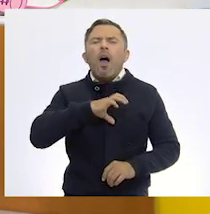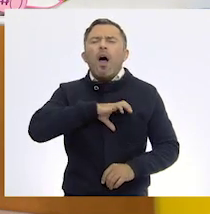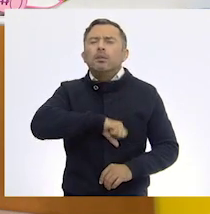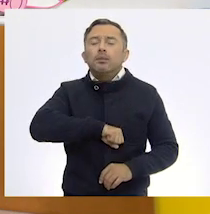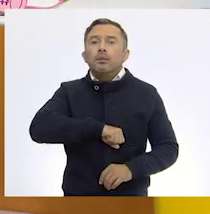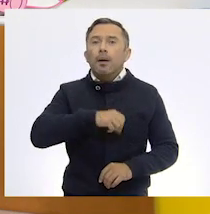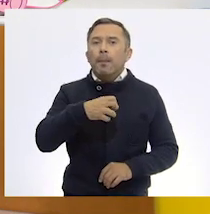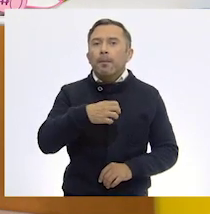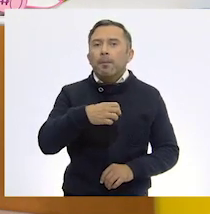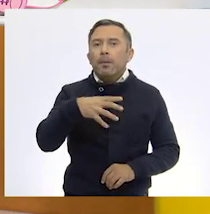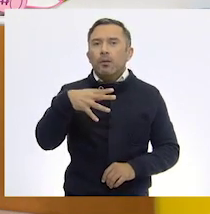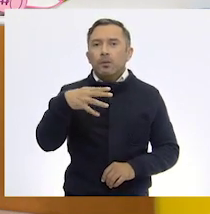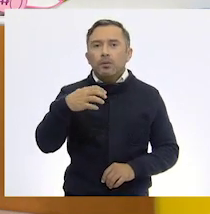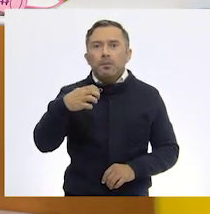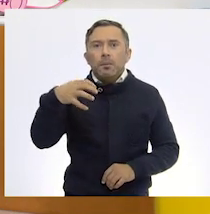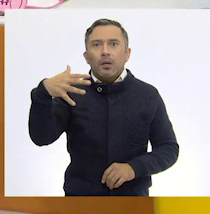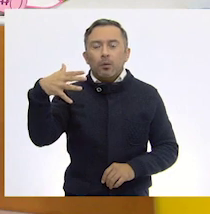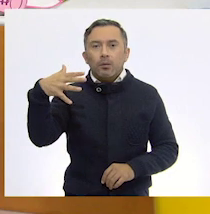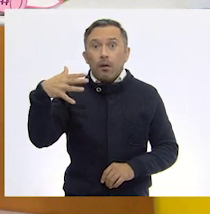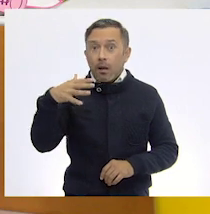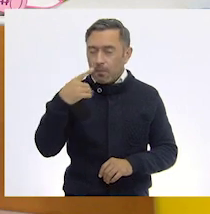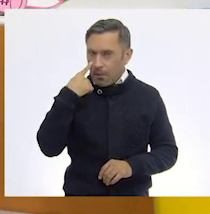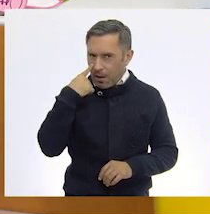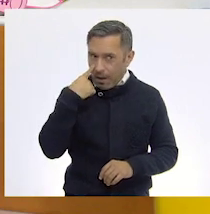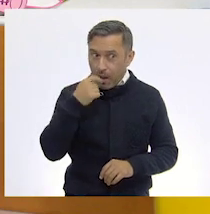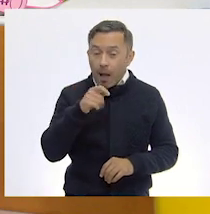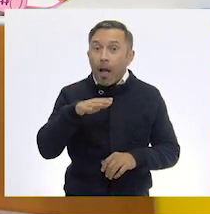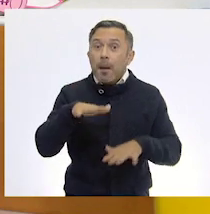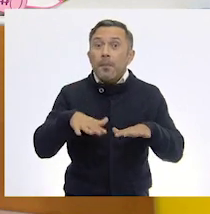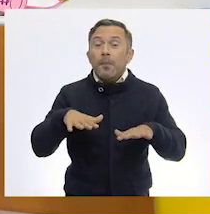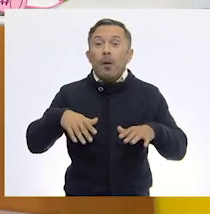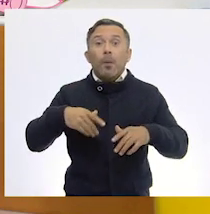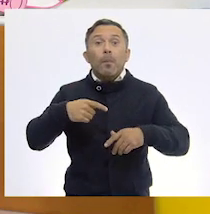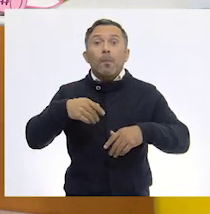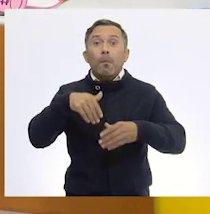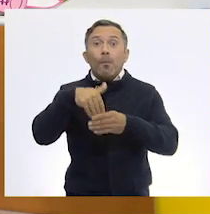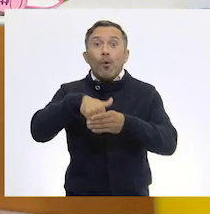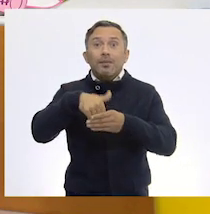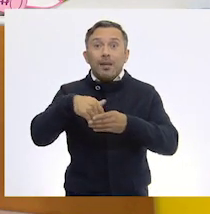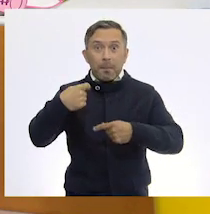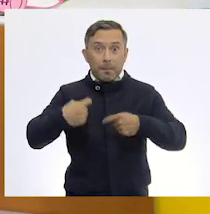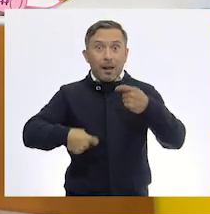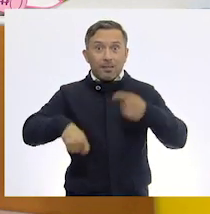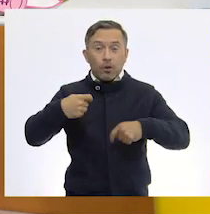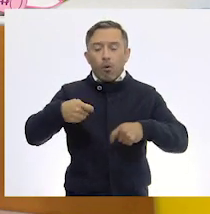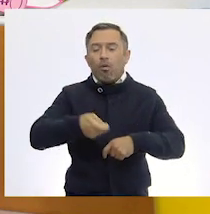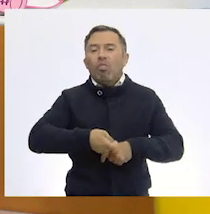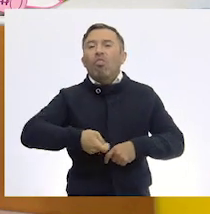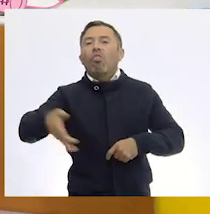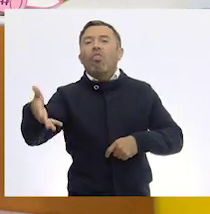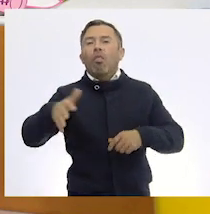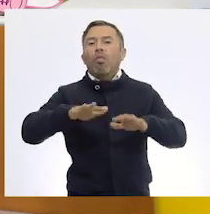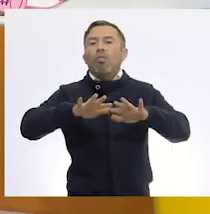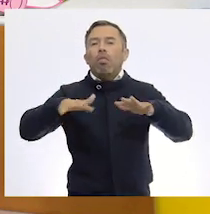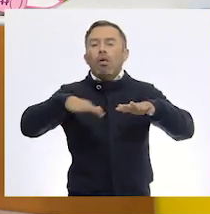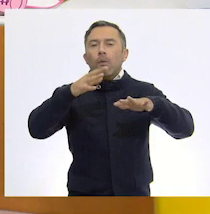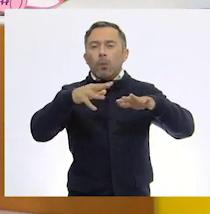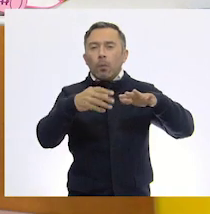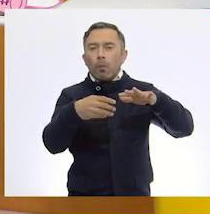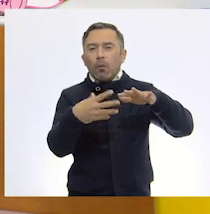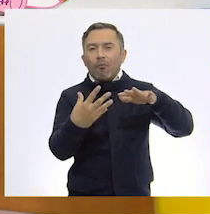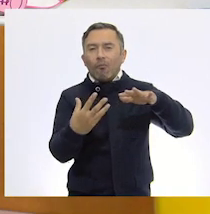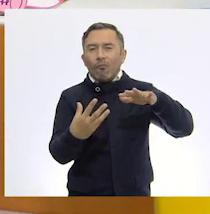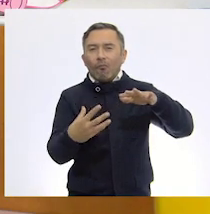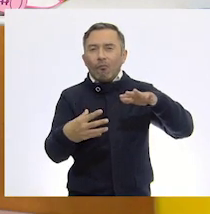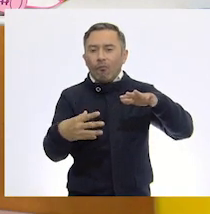bolsas de plástico parecen medusas cuando flotan en los océanos. Si una de estas tortugas come una de esas bolsas